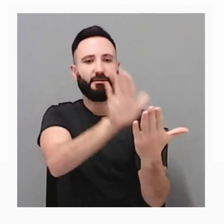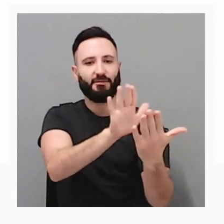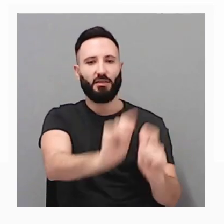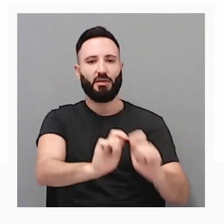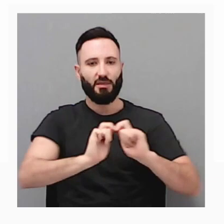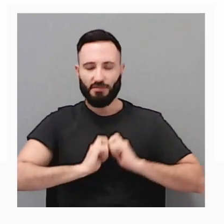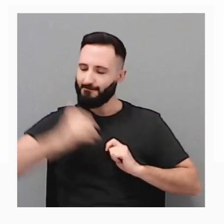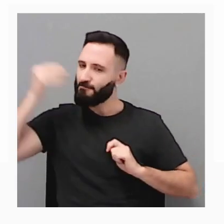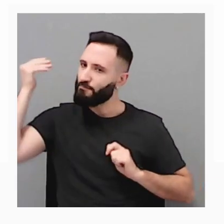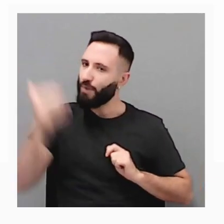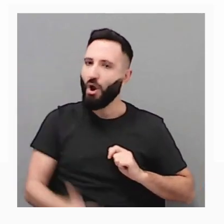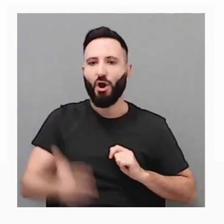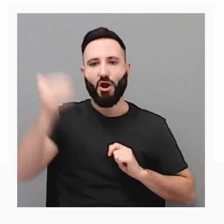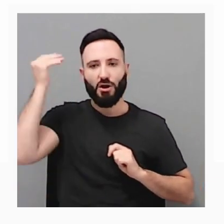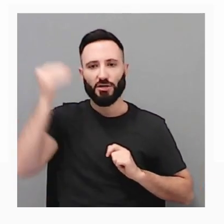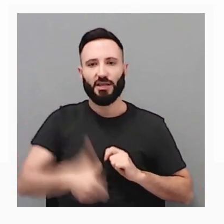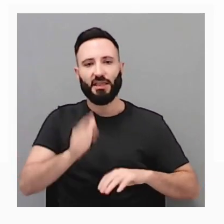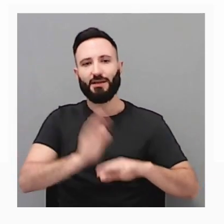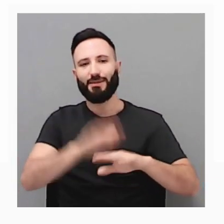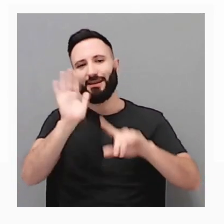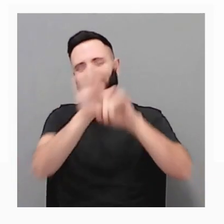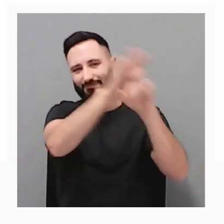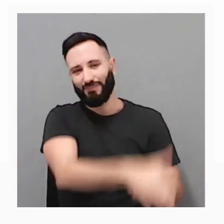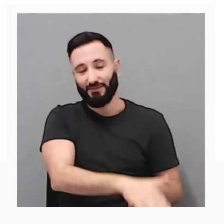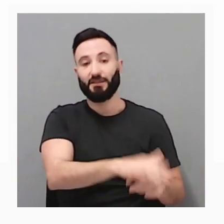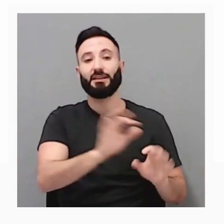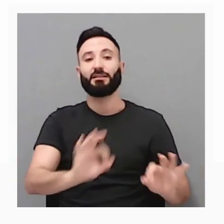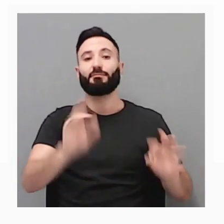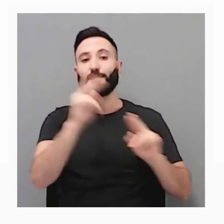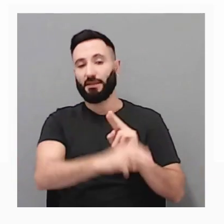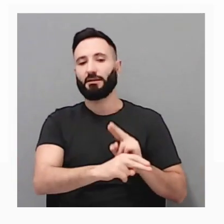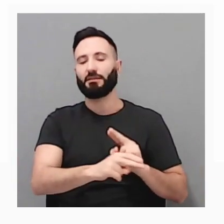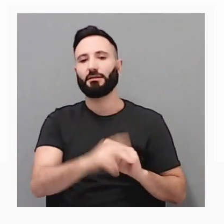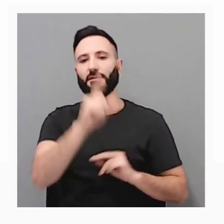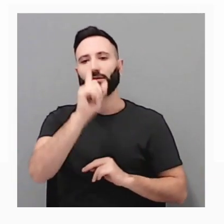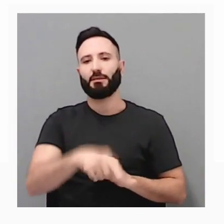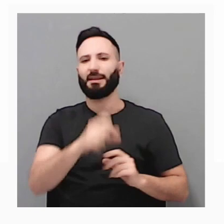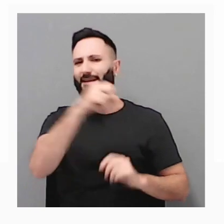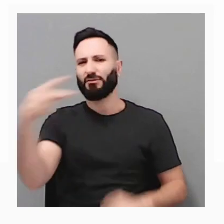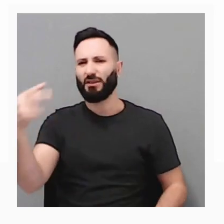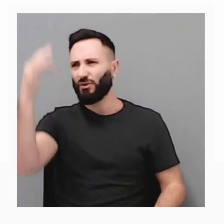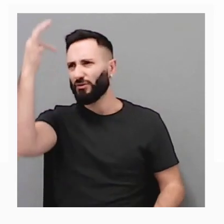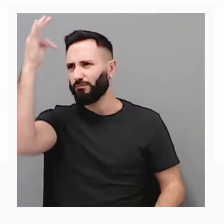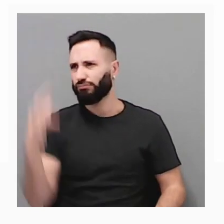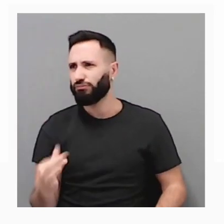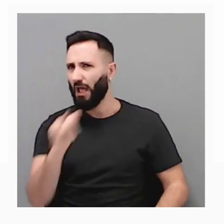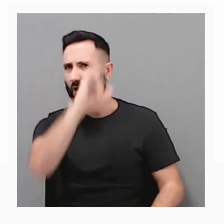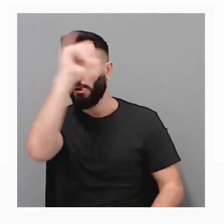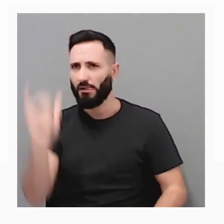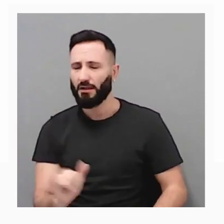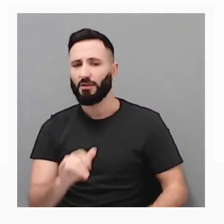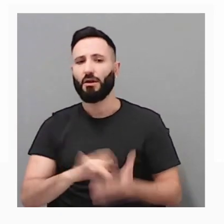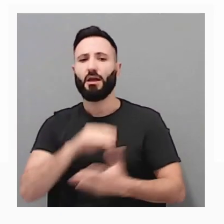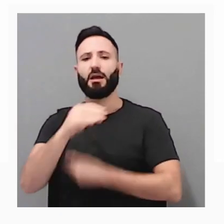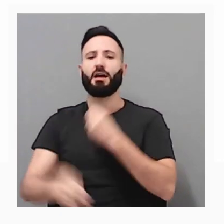esencial, que se haga lo más temprano posible, ¿vale? Vamos a tener muchos resultados mucho mejores si lo hacemos desde una edad